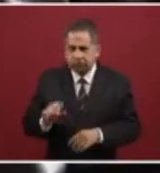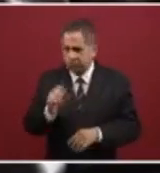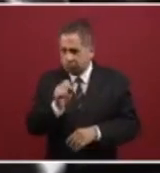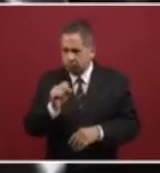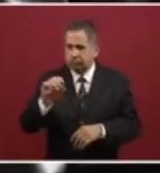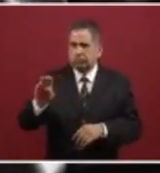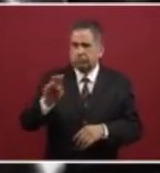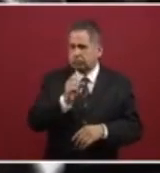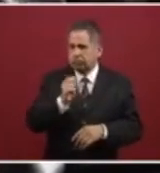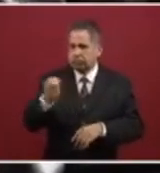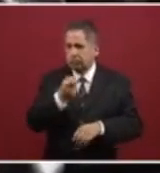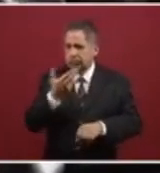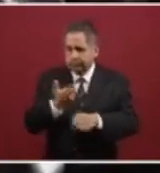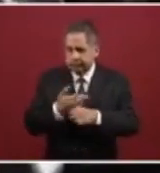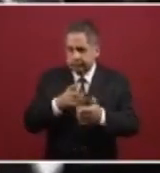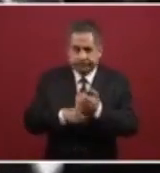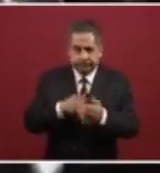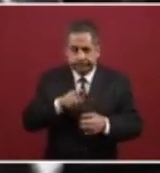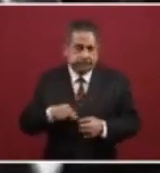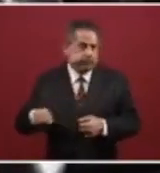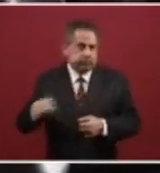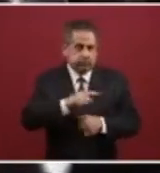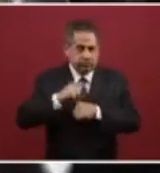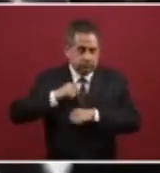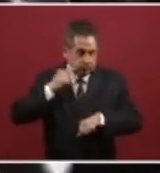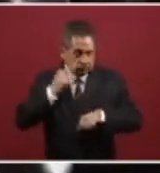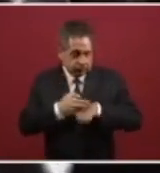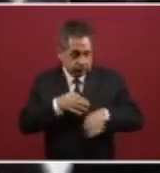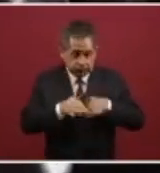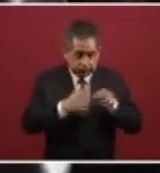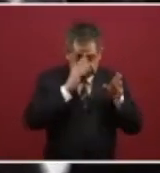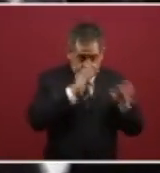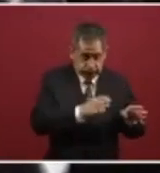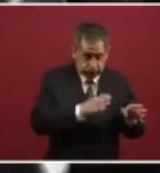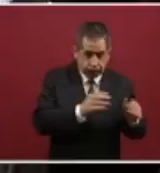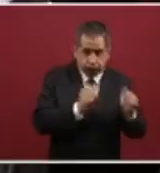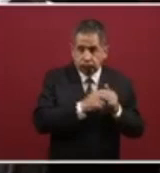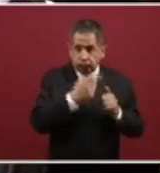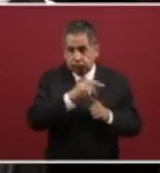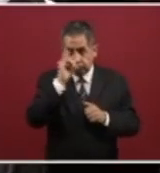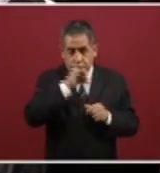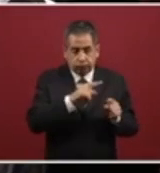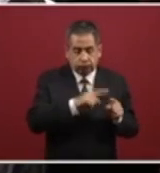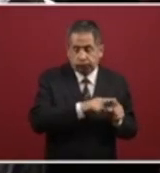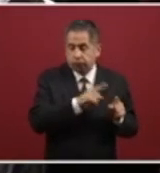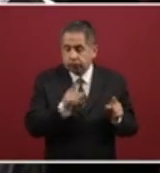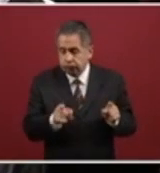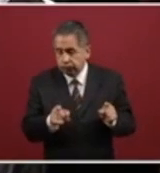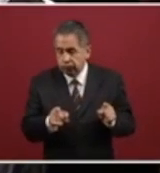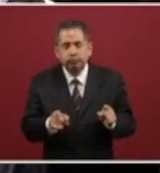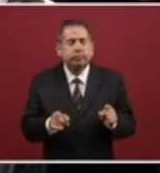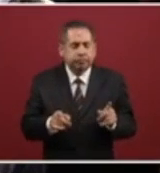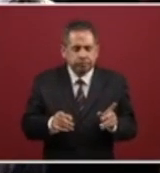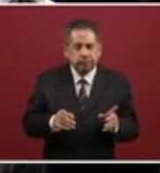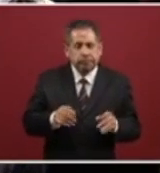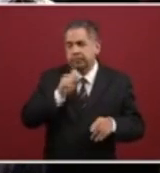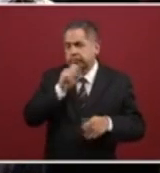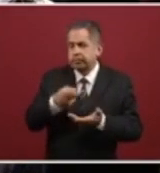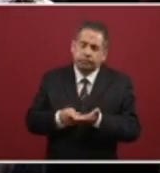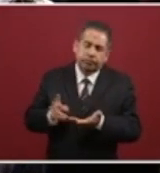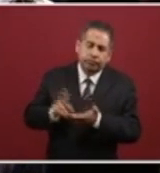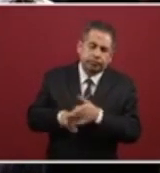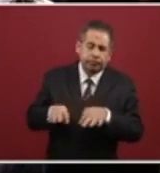sin dejar de tener sus facultades concretas con sus jefes inmediatos, en este caso los secretarios,